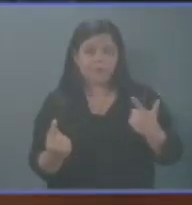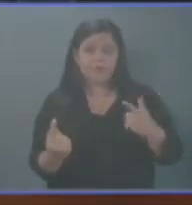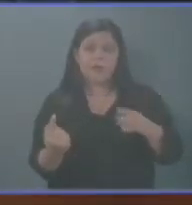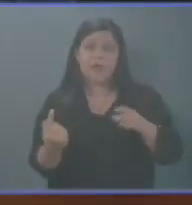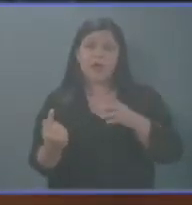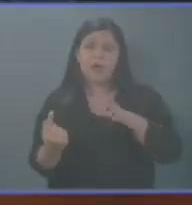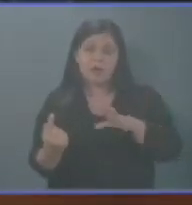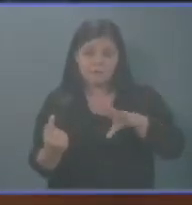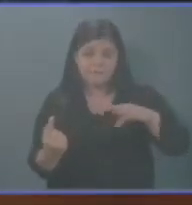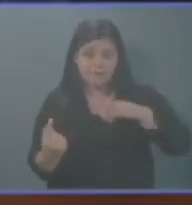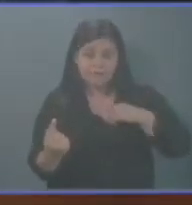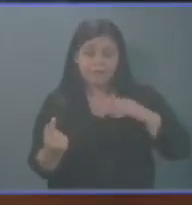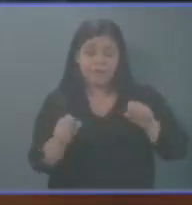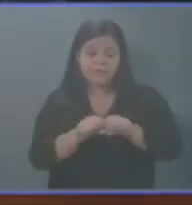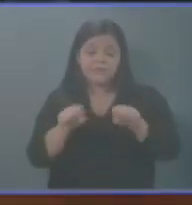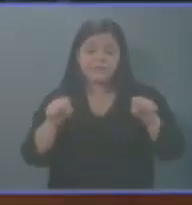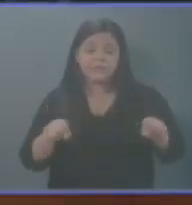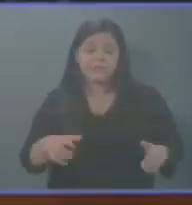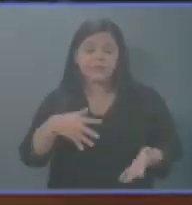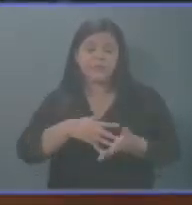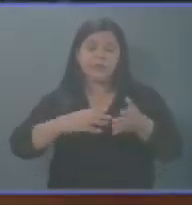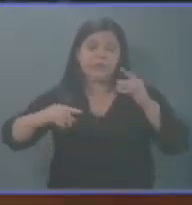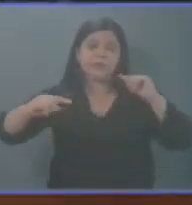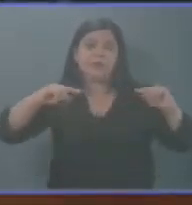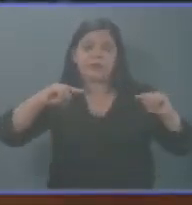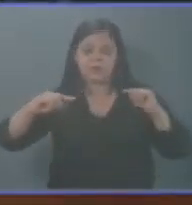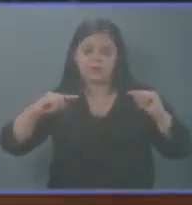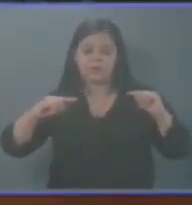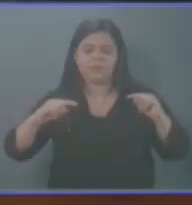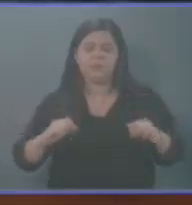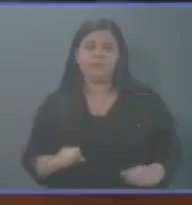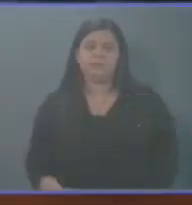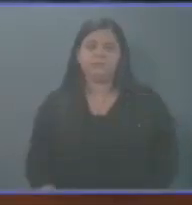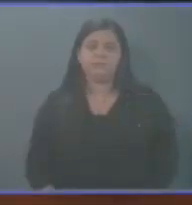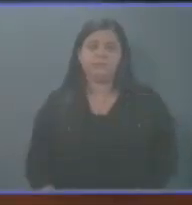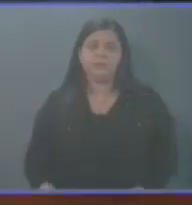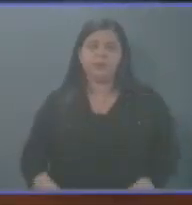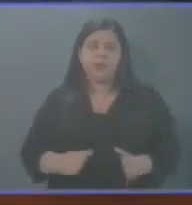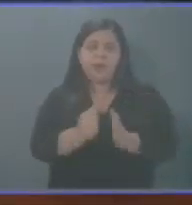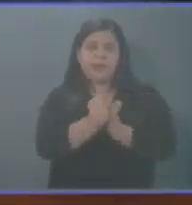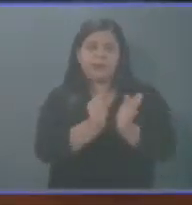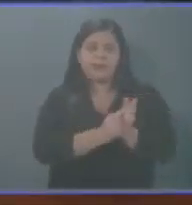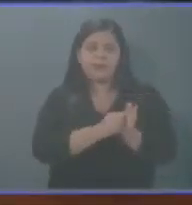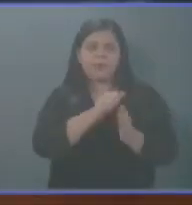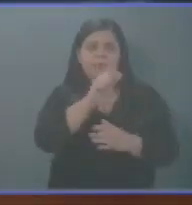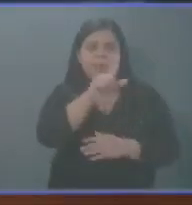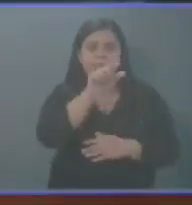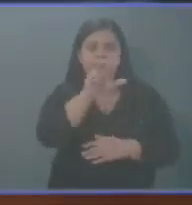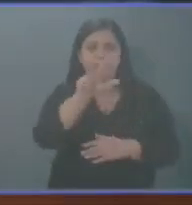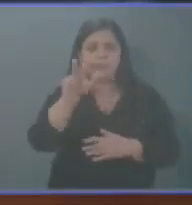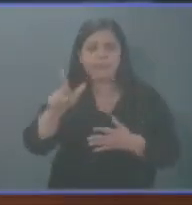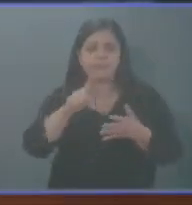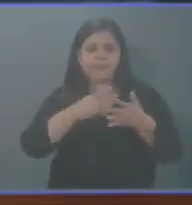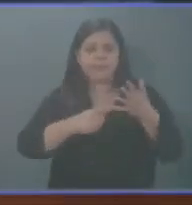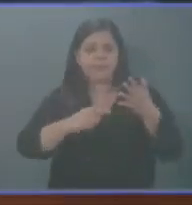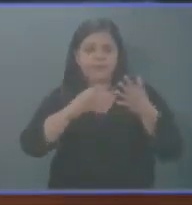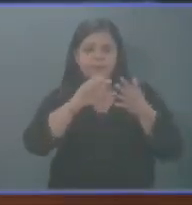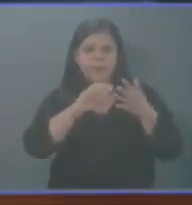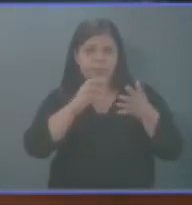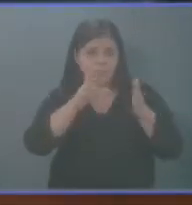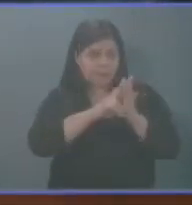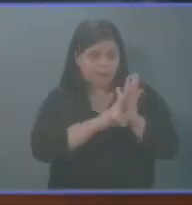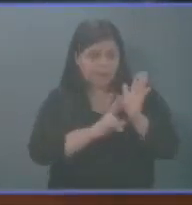sistema democrático en nuestro país. El artículo 133 del reglamento interno establece que